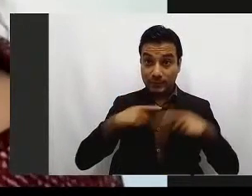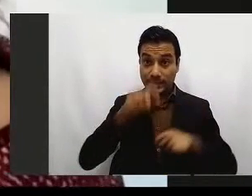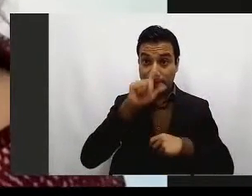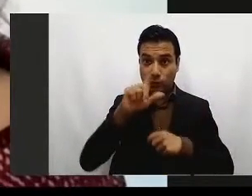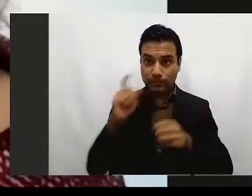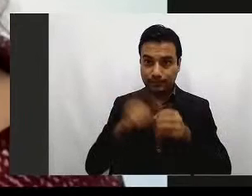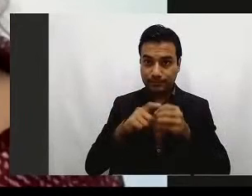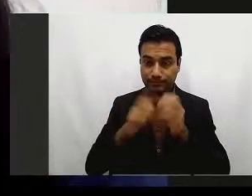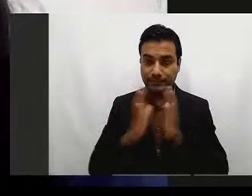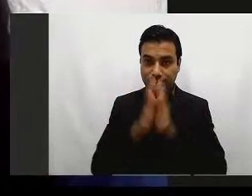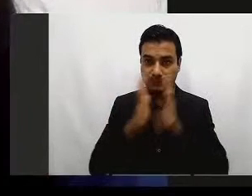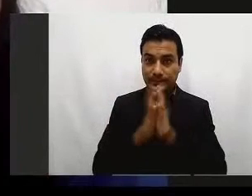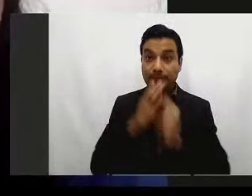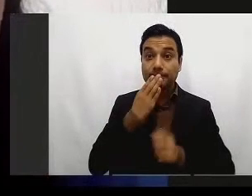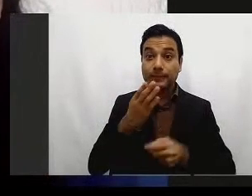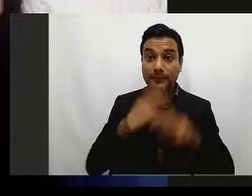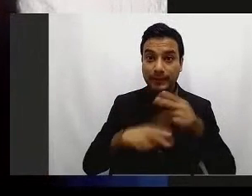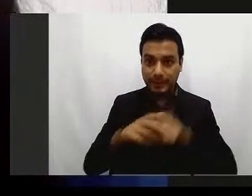Denise.